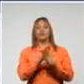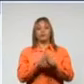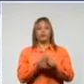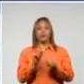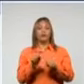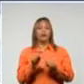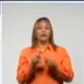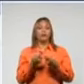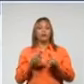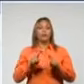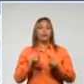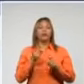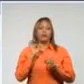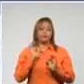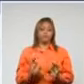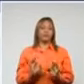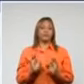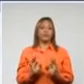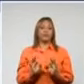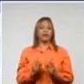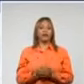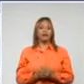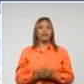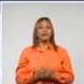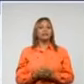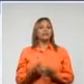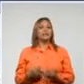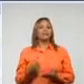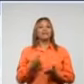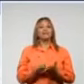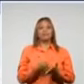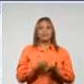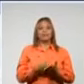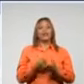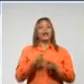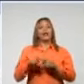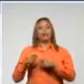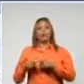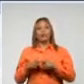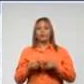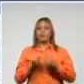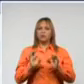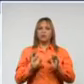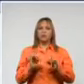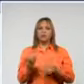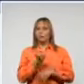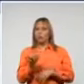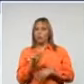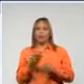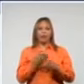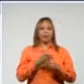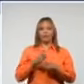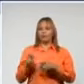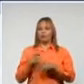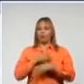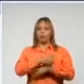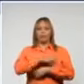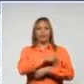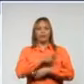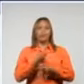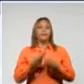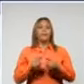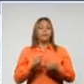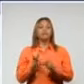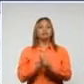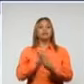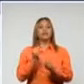porque indiscutiblemente se está invirtiendo recursos, no siempre de forma pareja, pero bueno, se trabaja